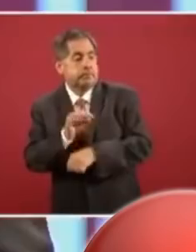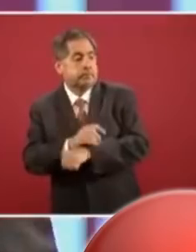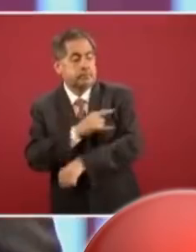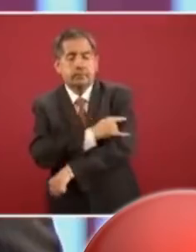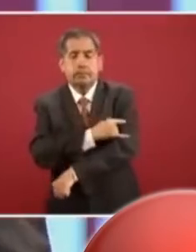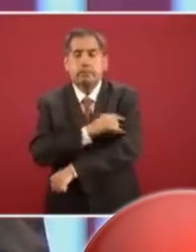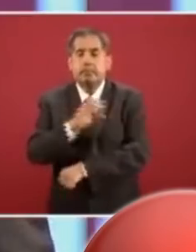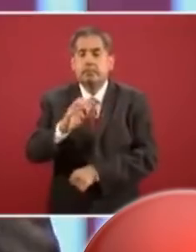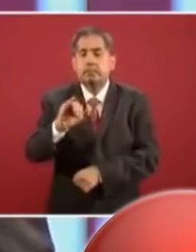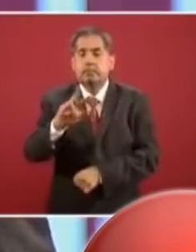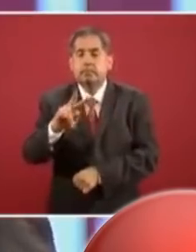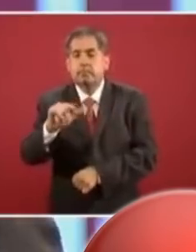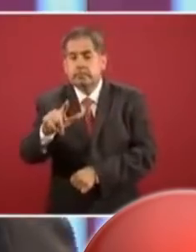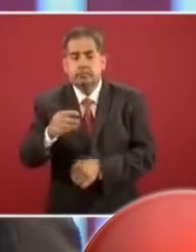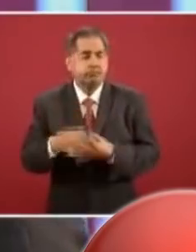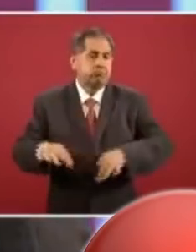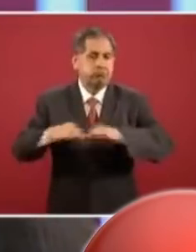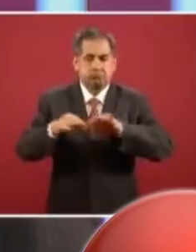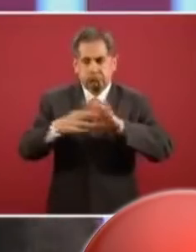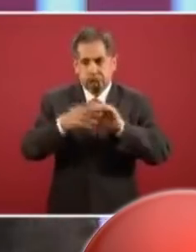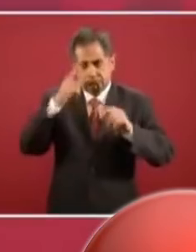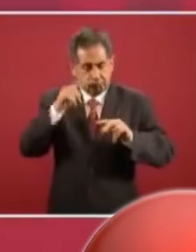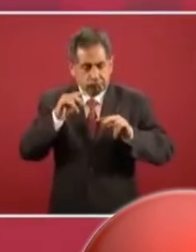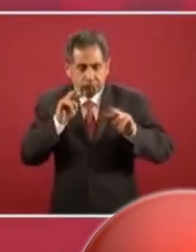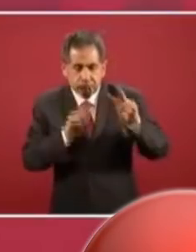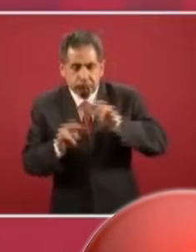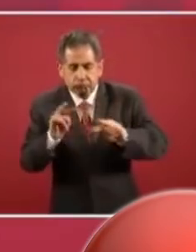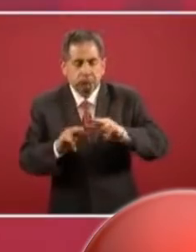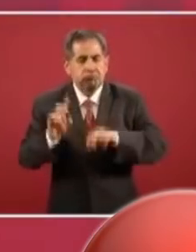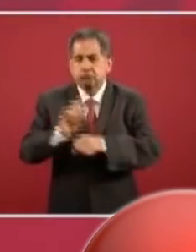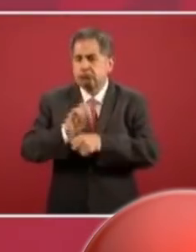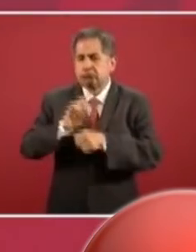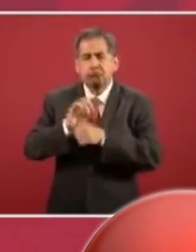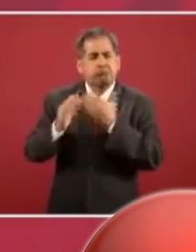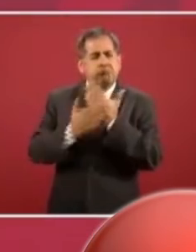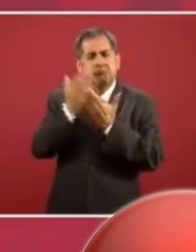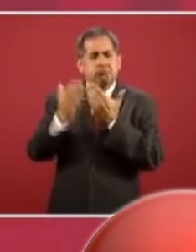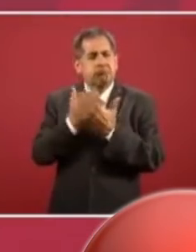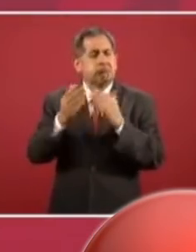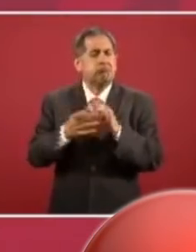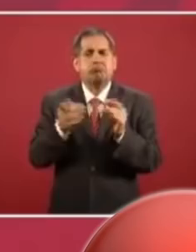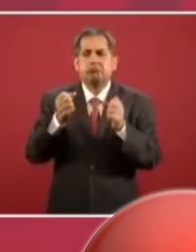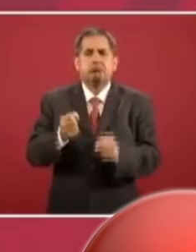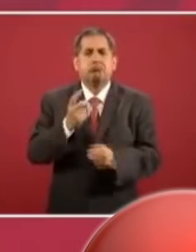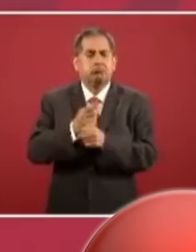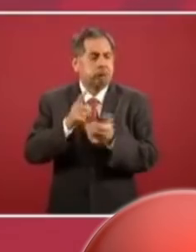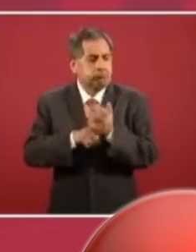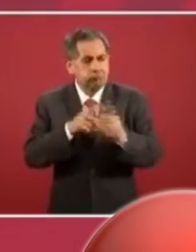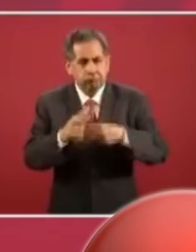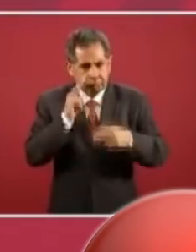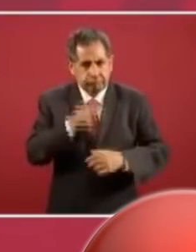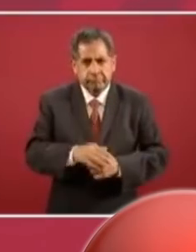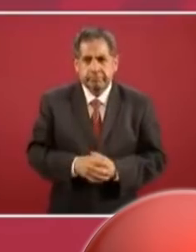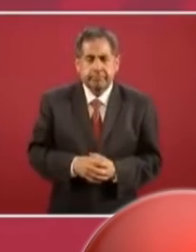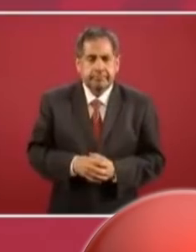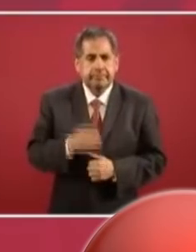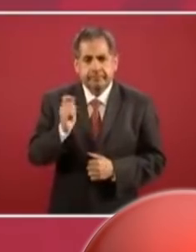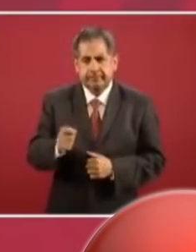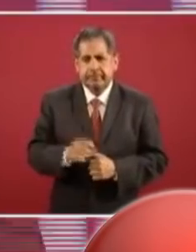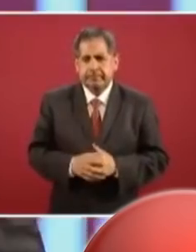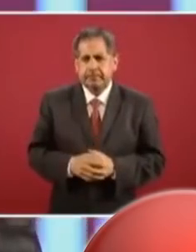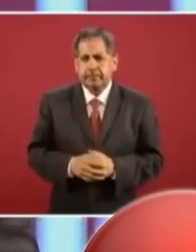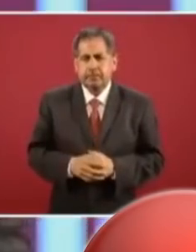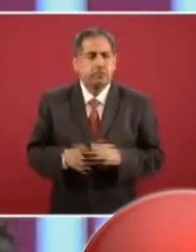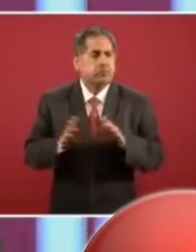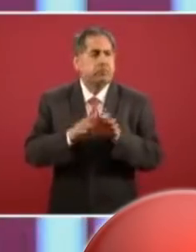de absoluta relevancia y que se revisa todas las mañanas en el Gabinete de Seguridad. Hablando un poco acerca de la